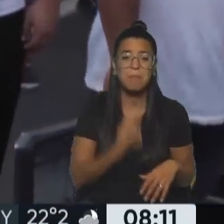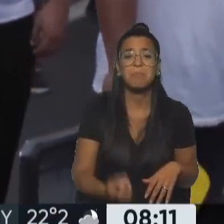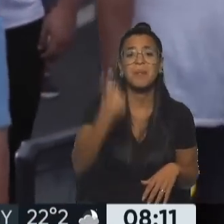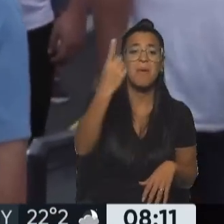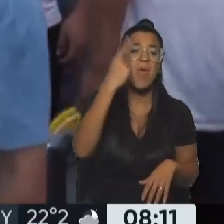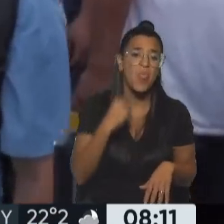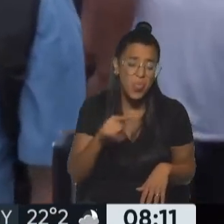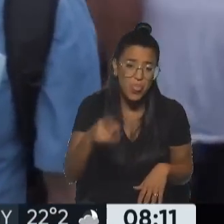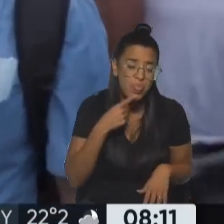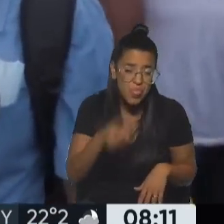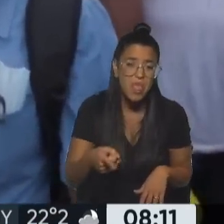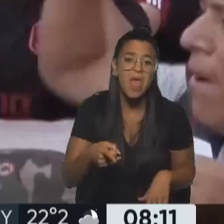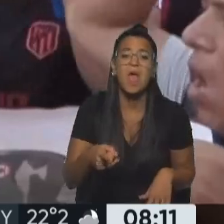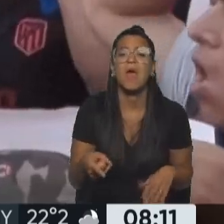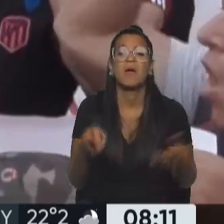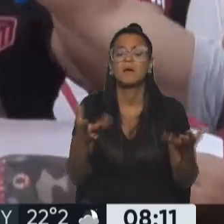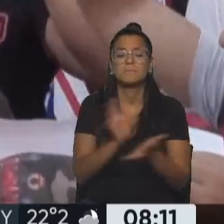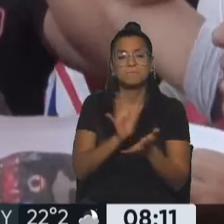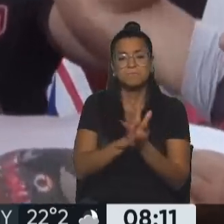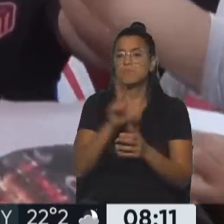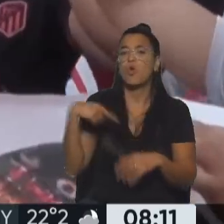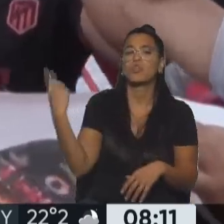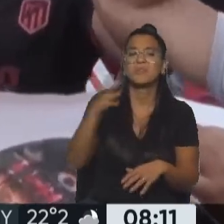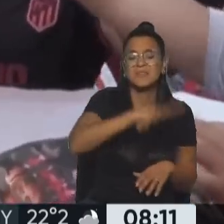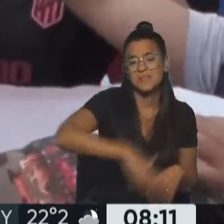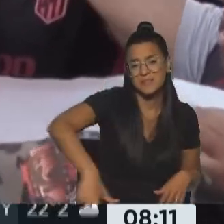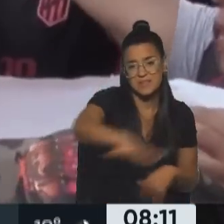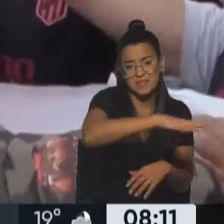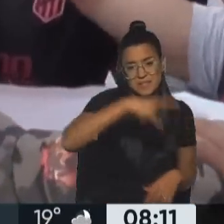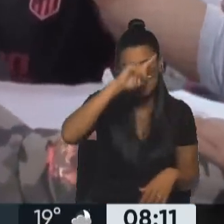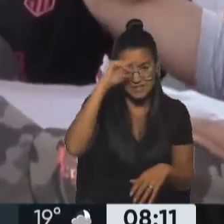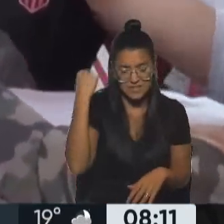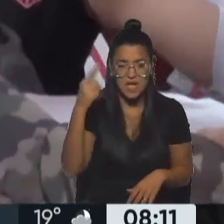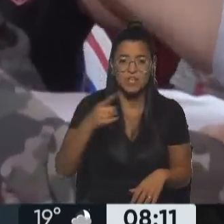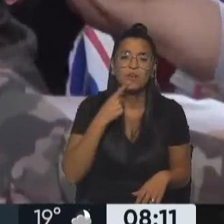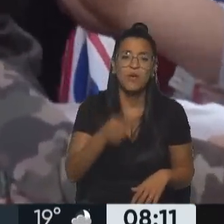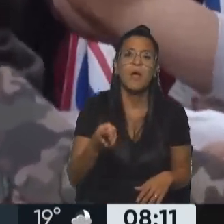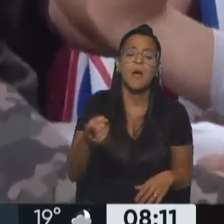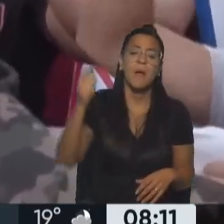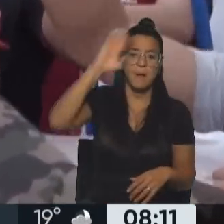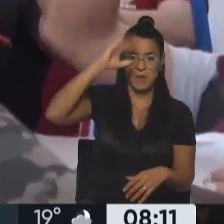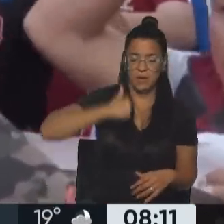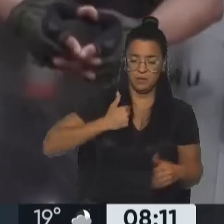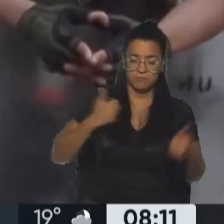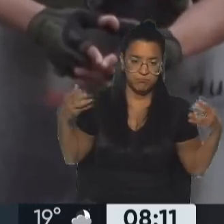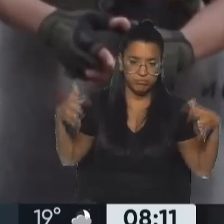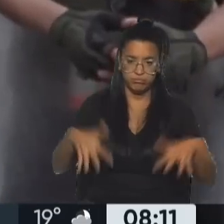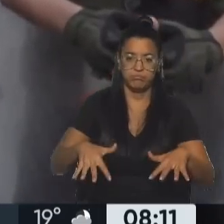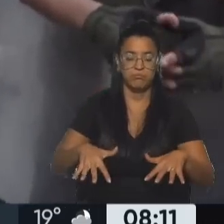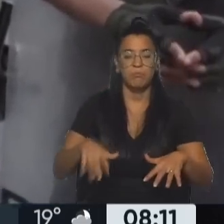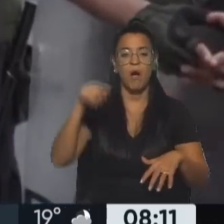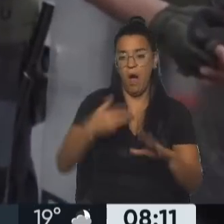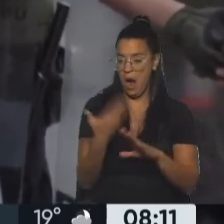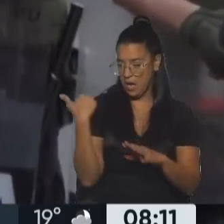día en donde se desplegaron abiertamente por todo el territorio nacional los militares que ayer